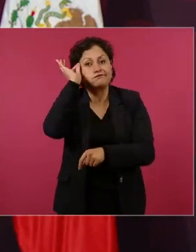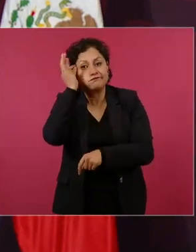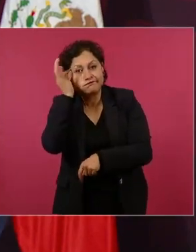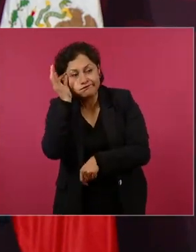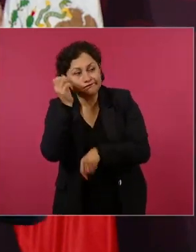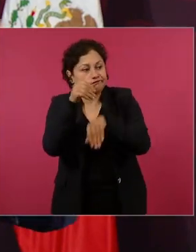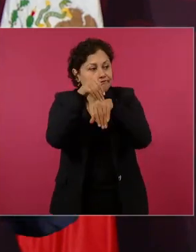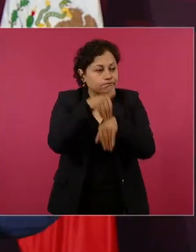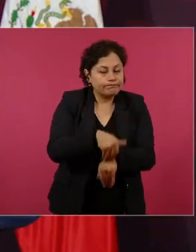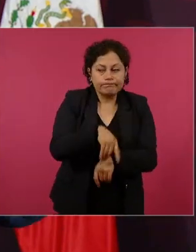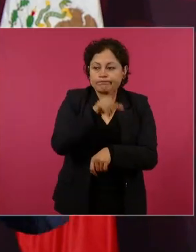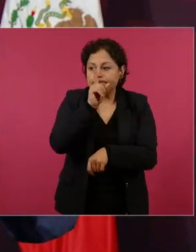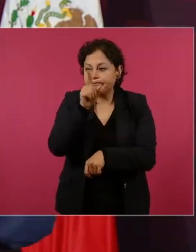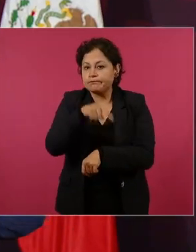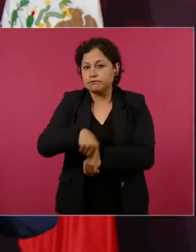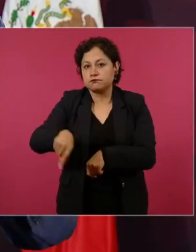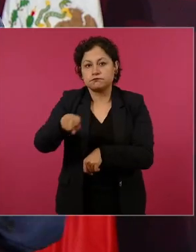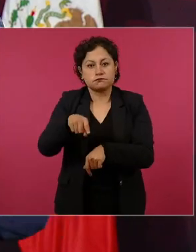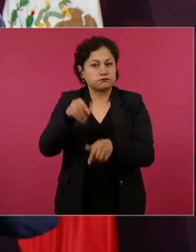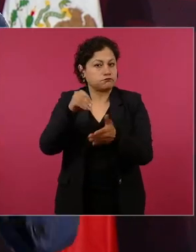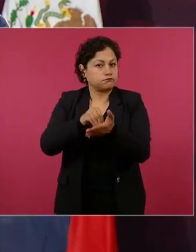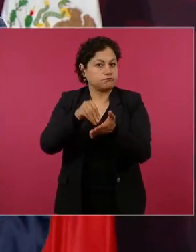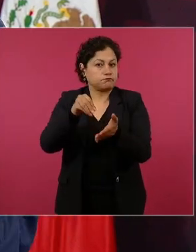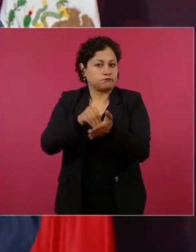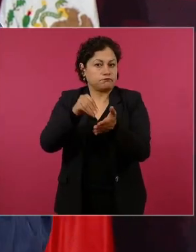y hasta si